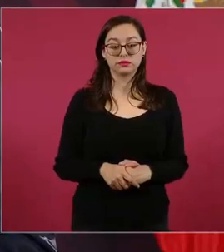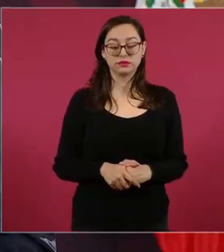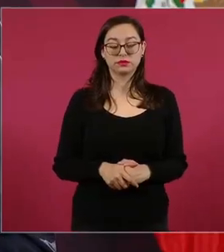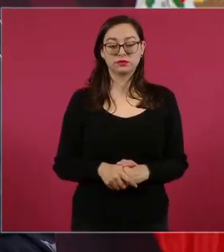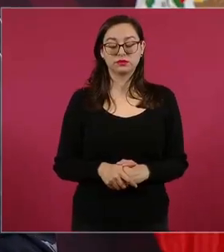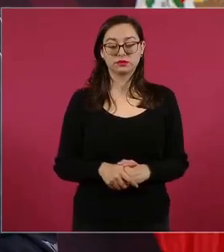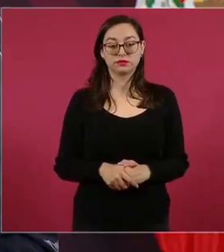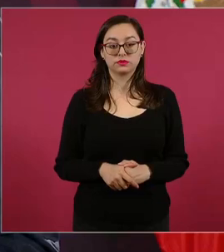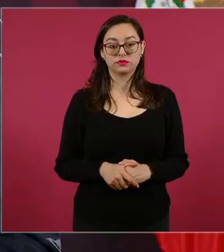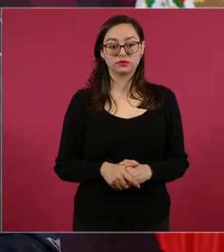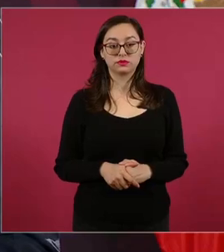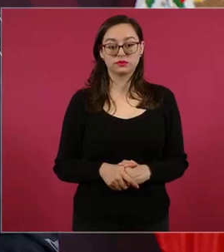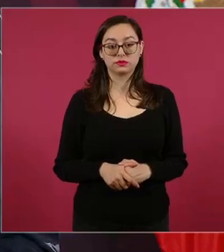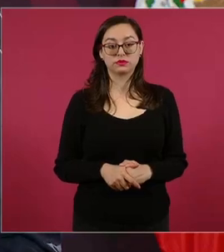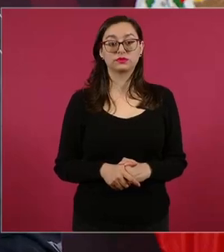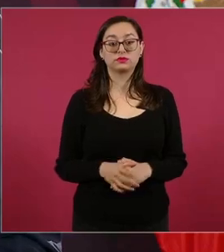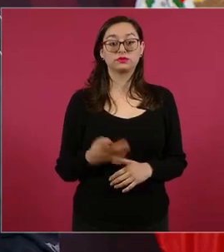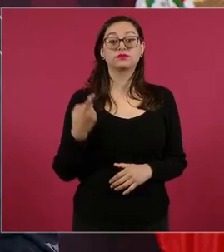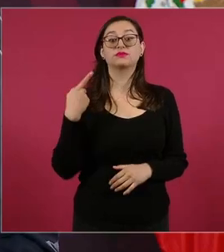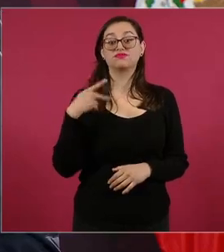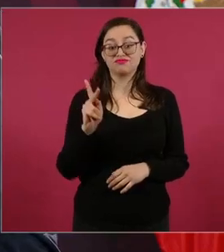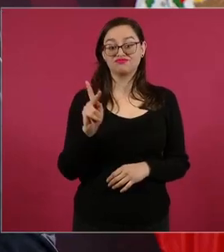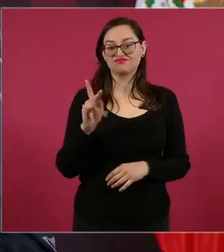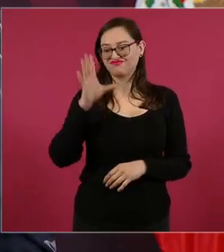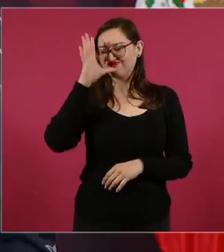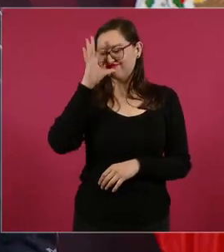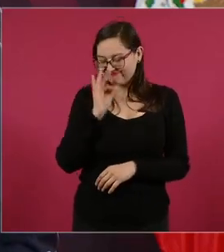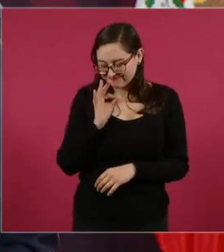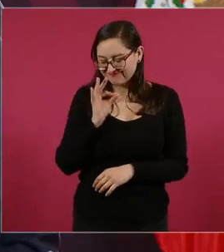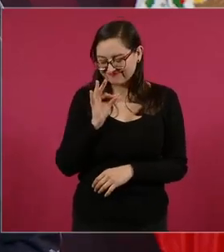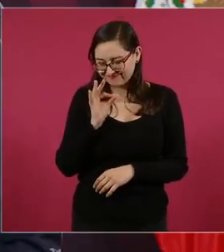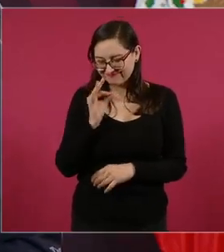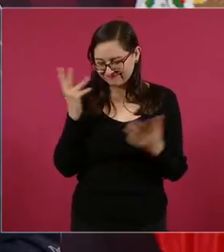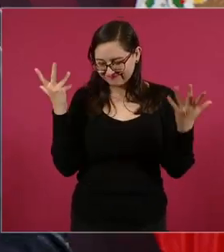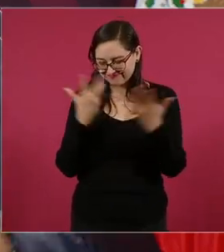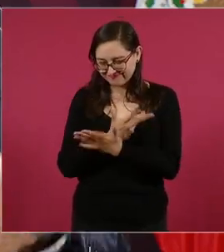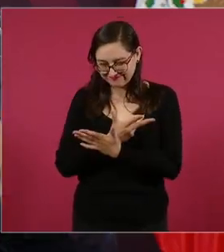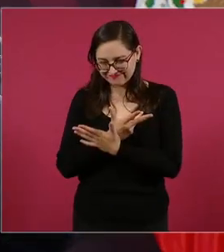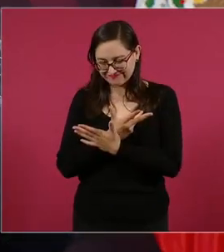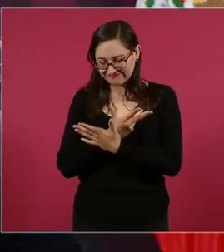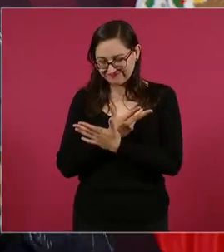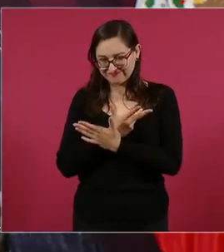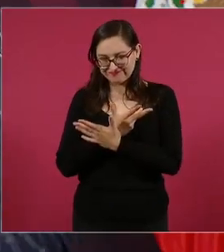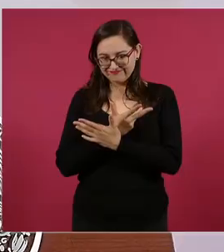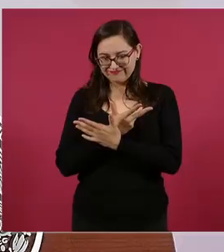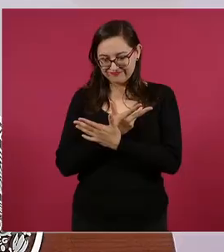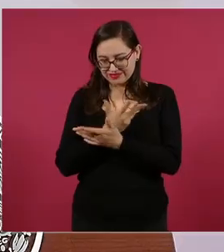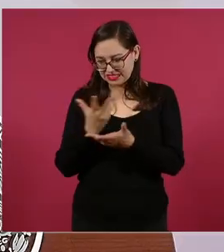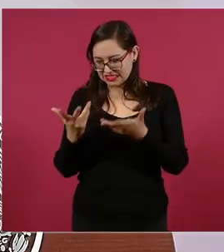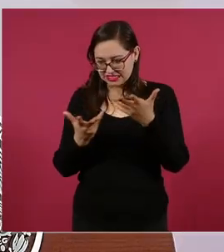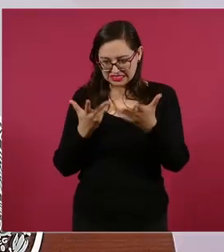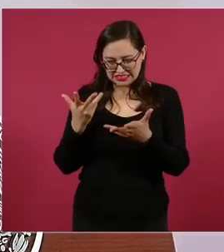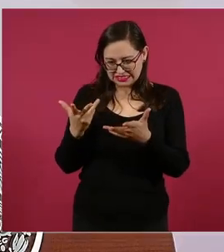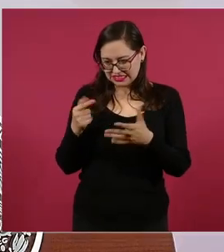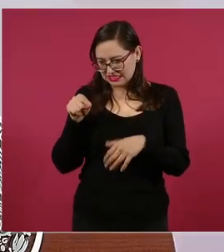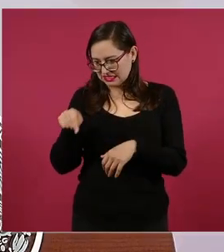Pero ahí se nos presentó esta situación, ya se encontró una solución